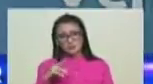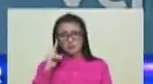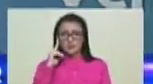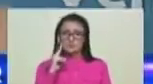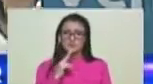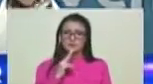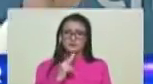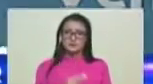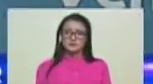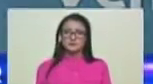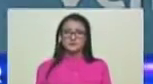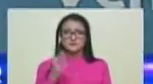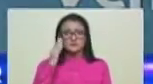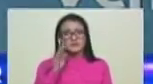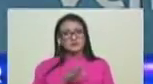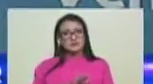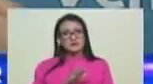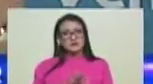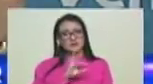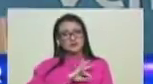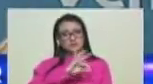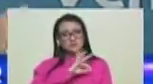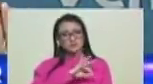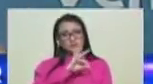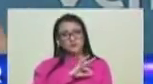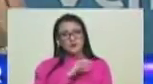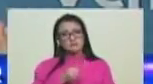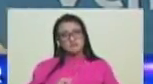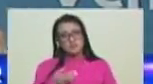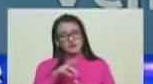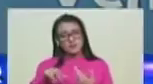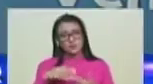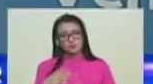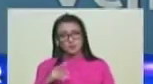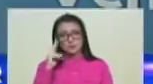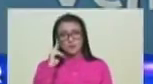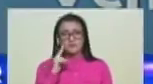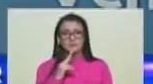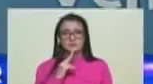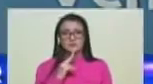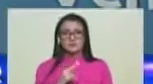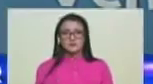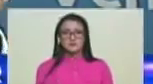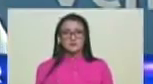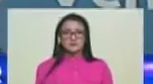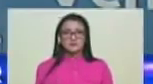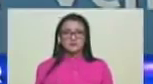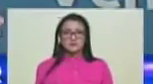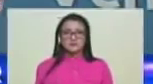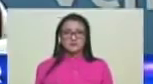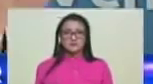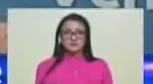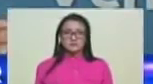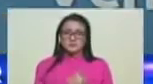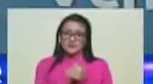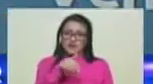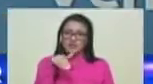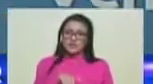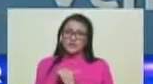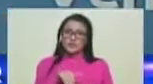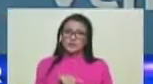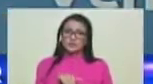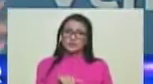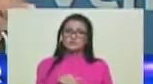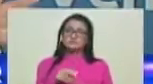Bolivariana, sabe que la tranquilidad social la brinda la Revolución Bolivariana. Así que cada voto expresó